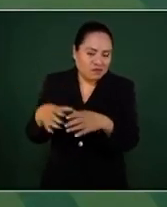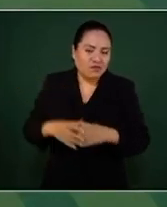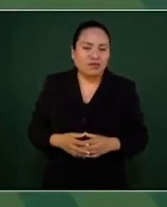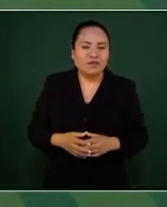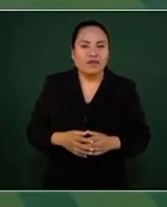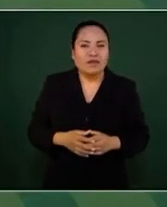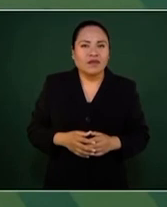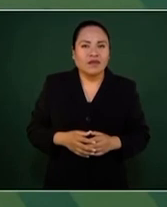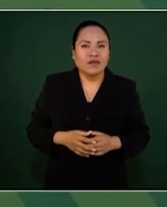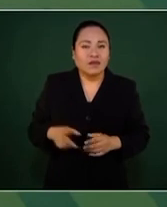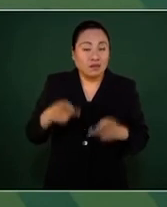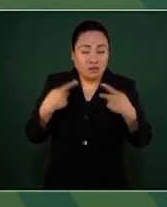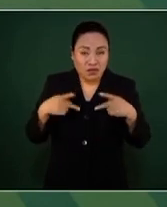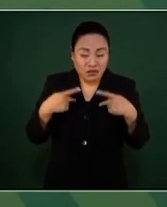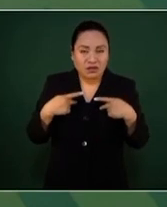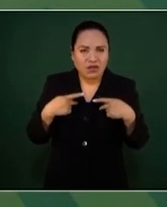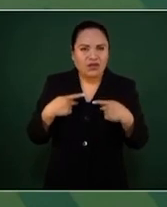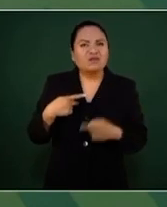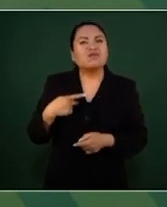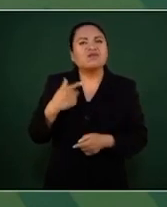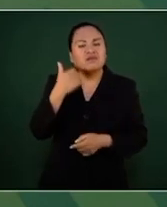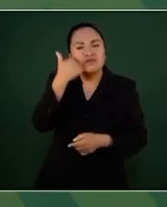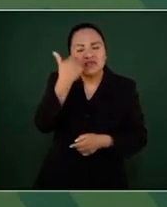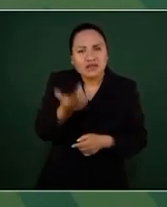gente que lo que busca es que